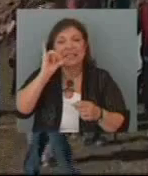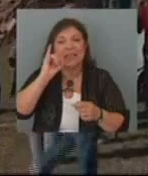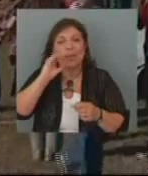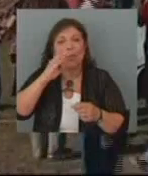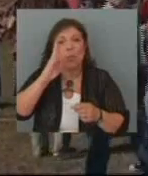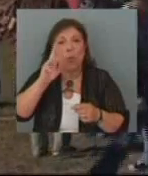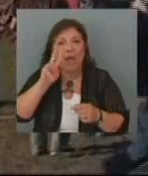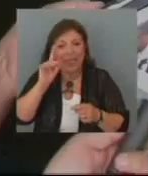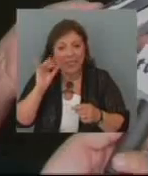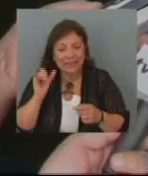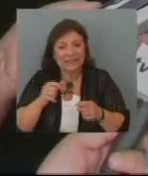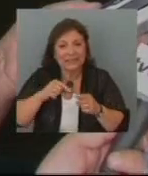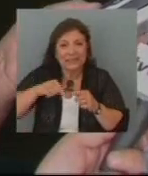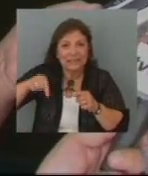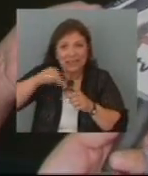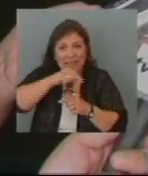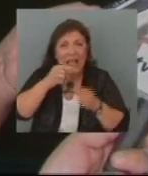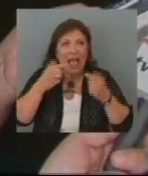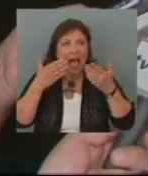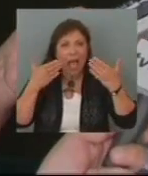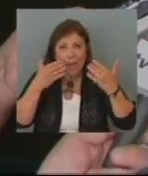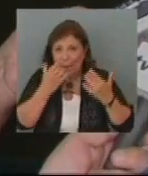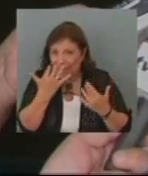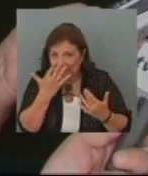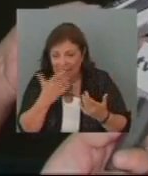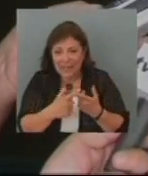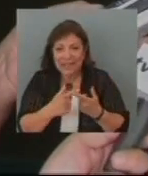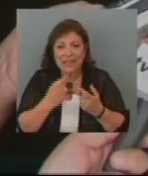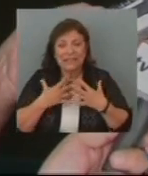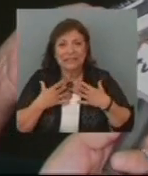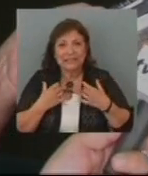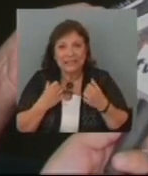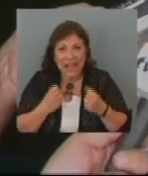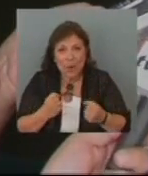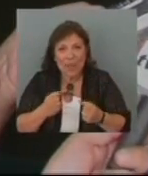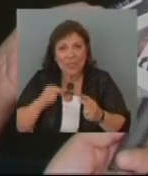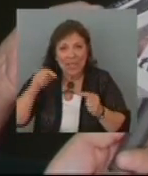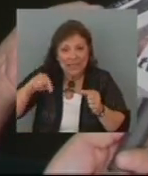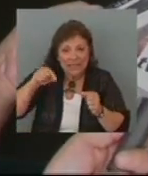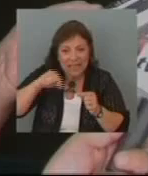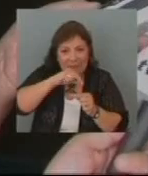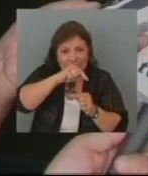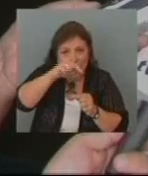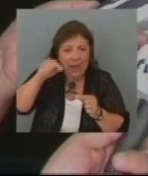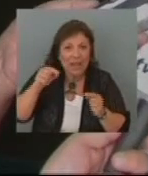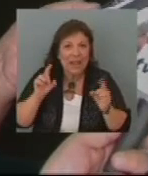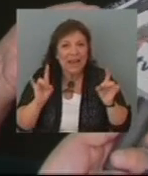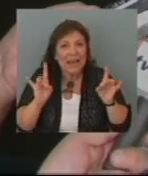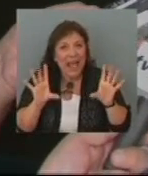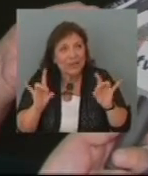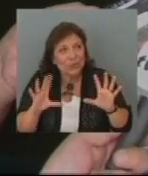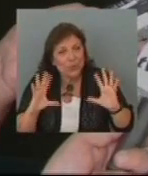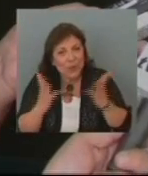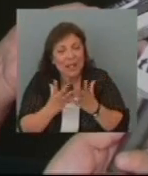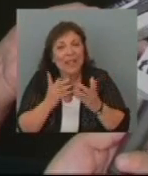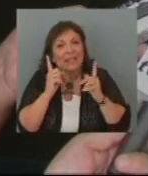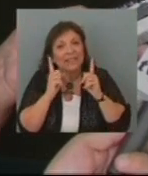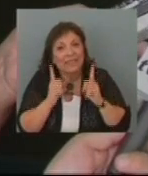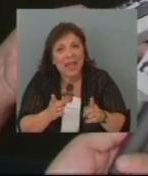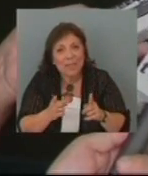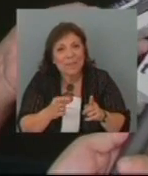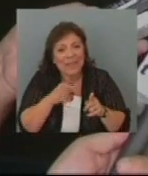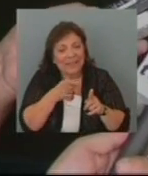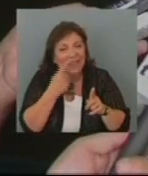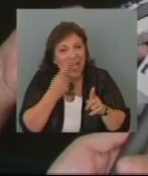que tienen que ver con la parte ambiental y la salud, como son los circuitos de naturaleza, pero también asociados a la